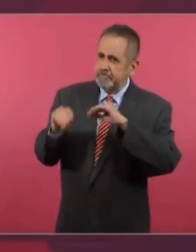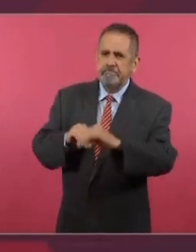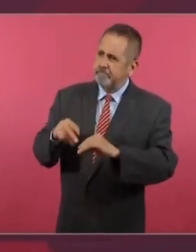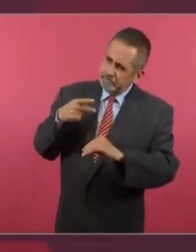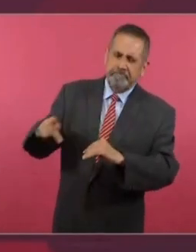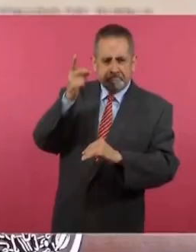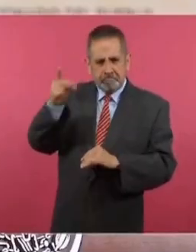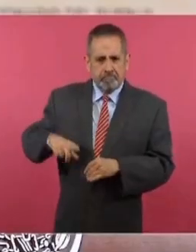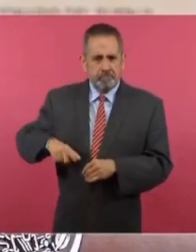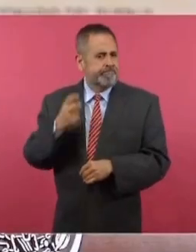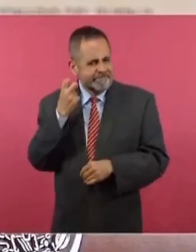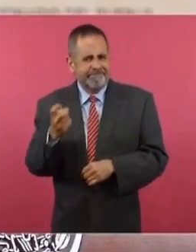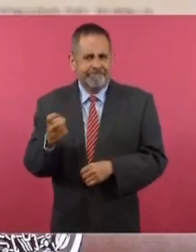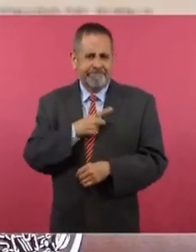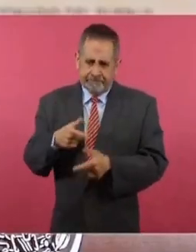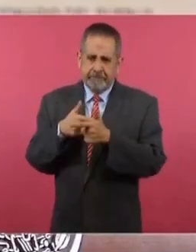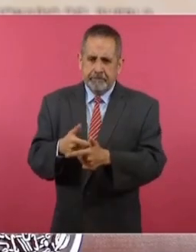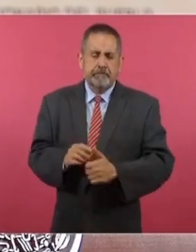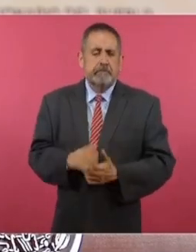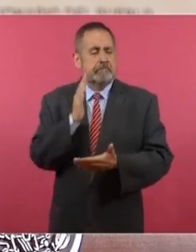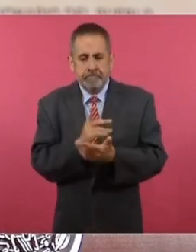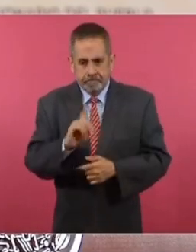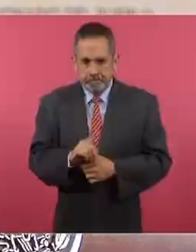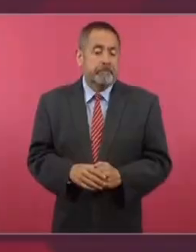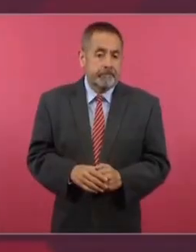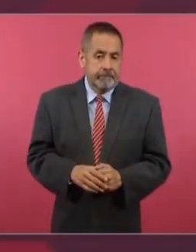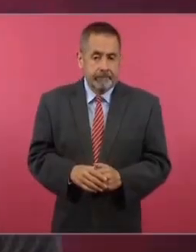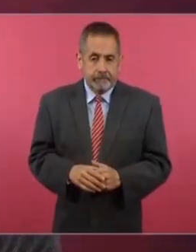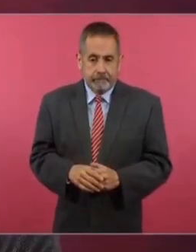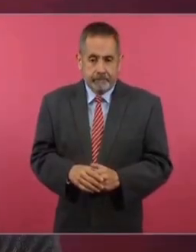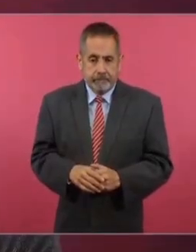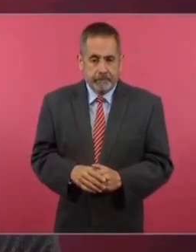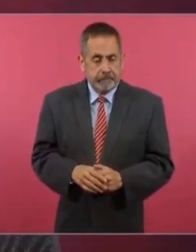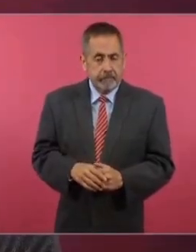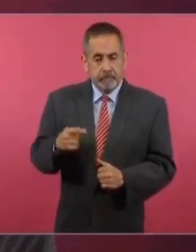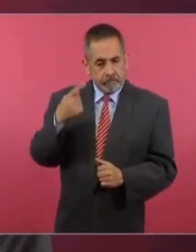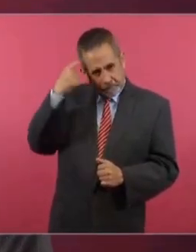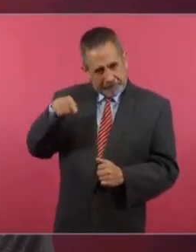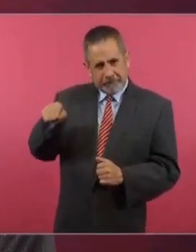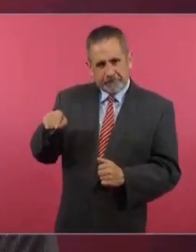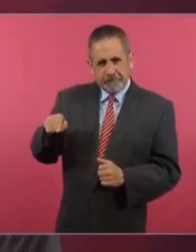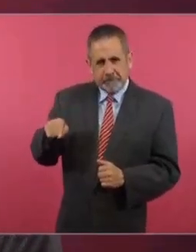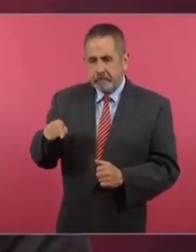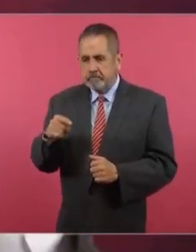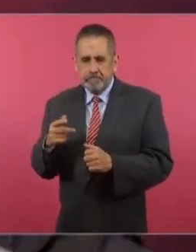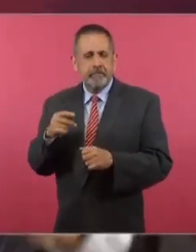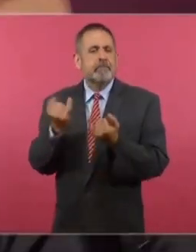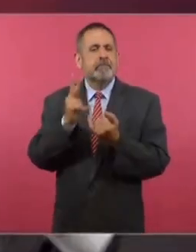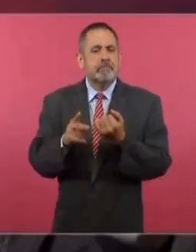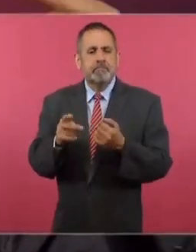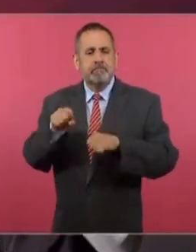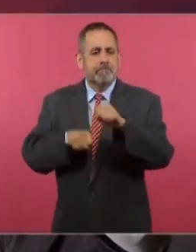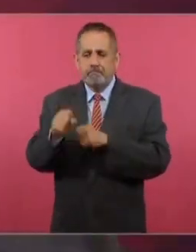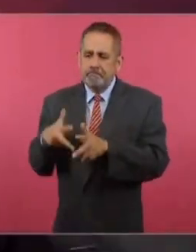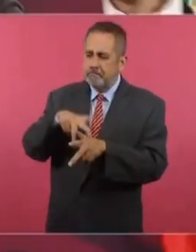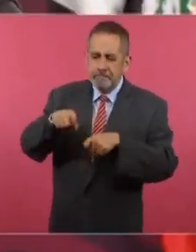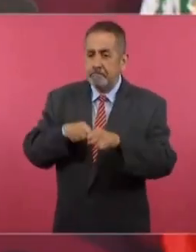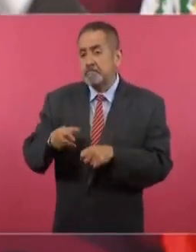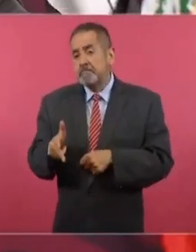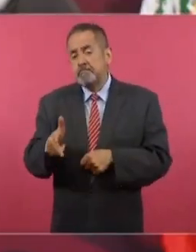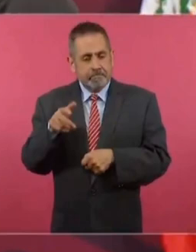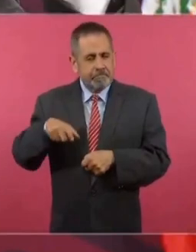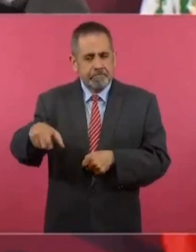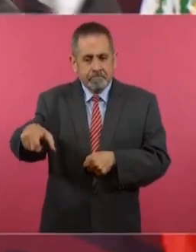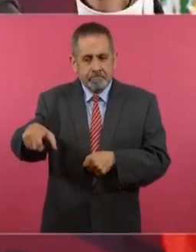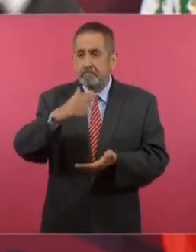obras públicas que no se pare la industria de la construcción como montar la bicicleta si ya